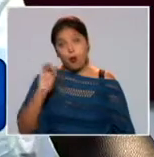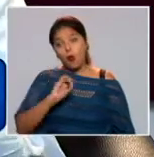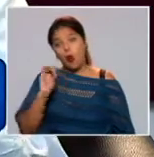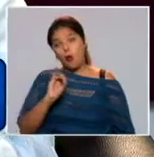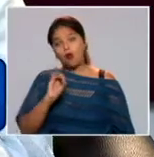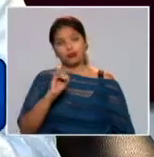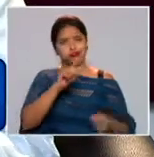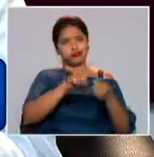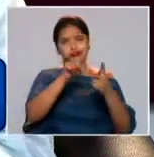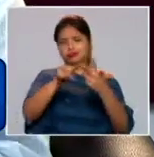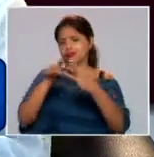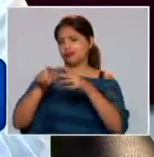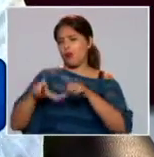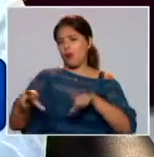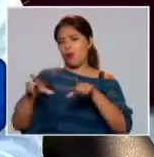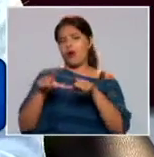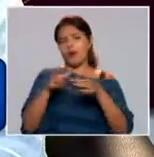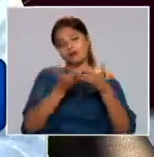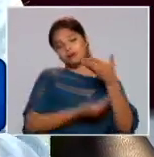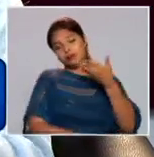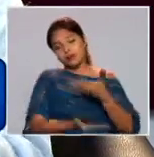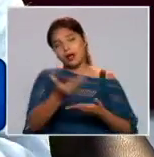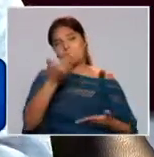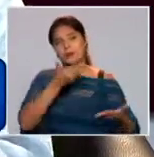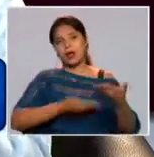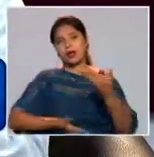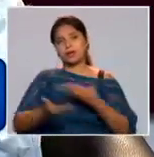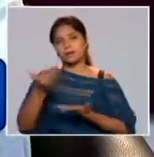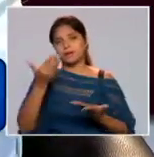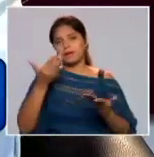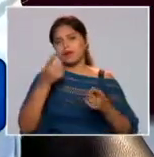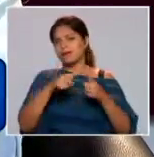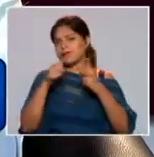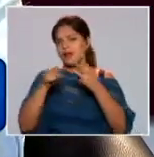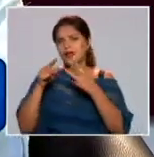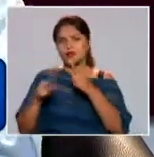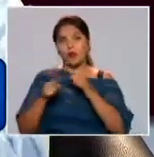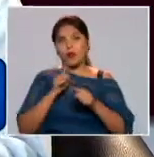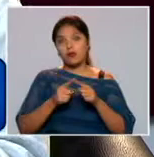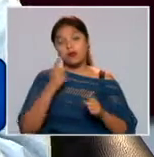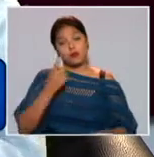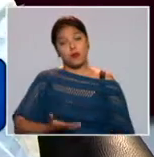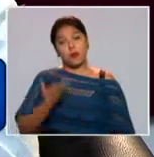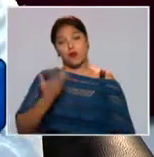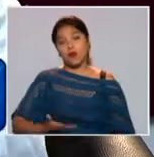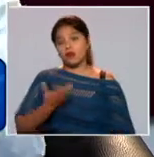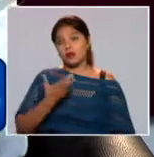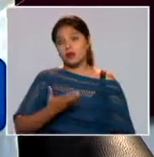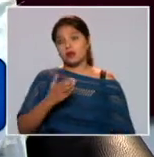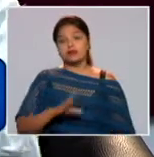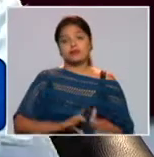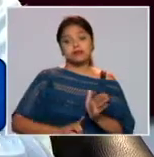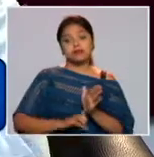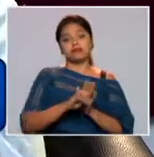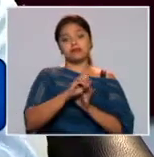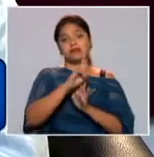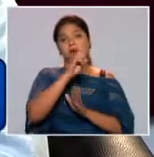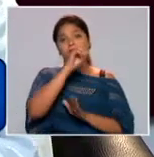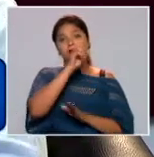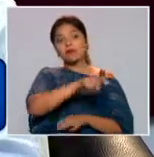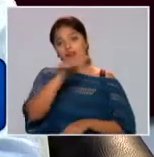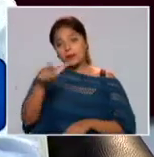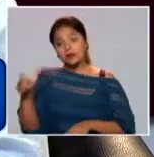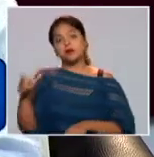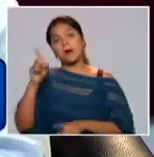cambur para intercambiar allí saberes que son muy importantes para el crecimiento tanto de ellos como de